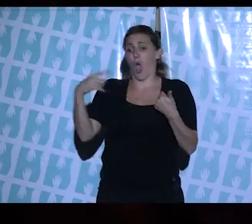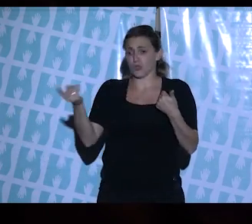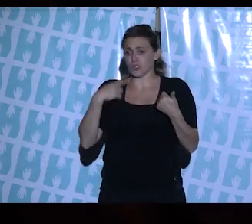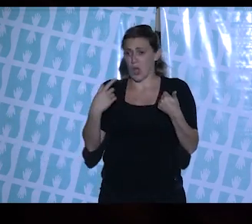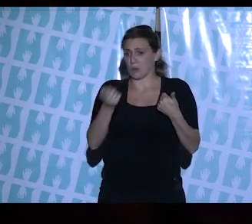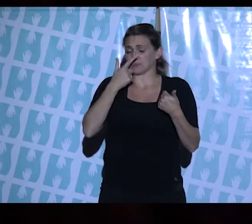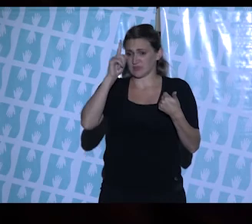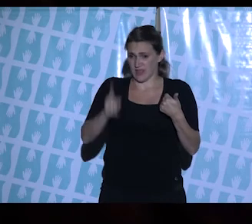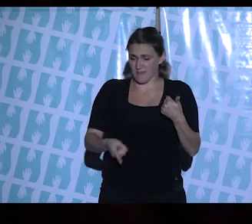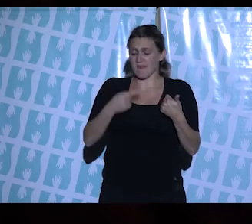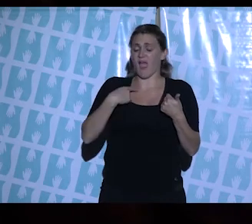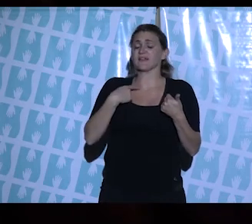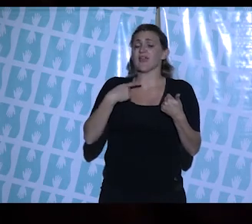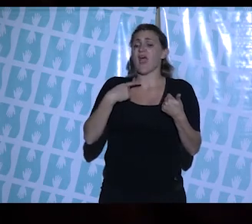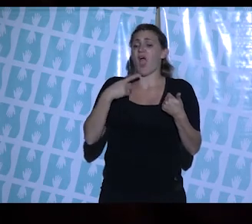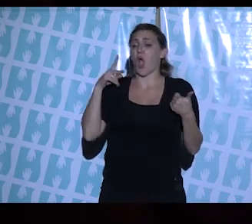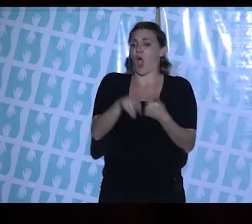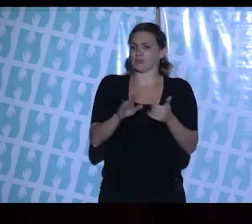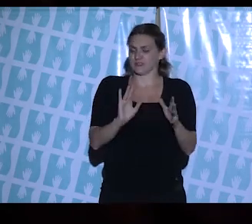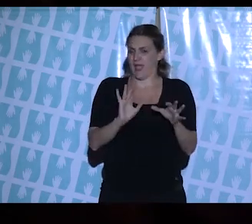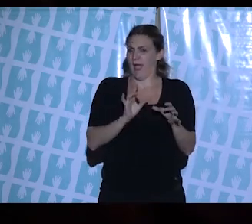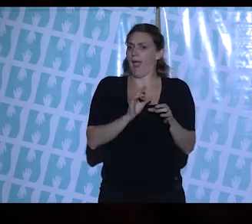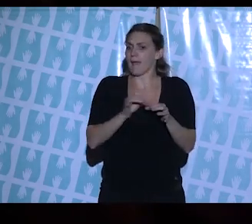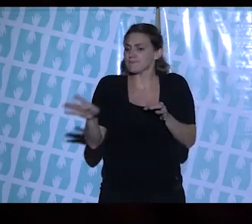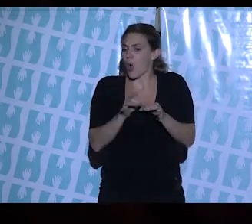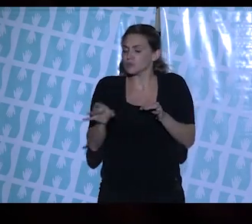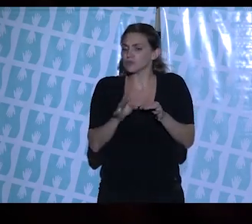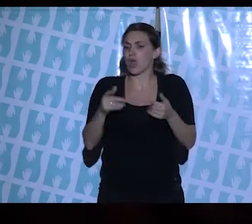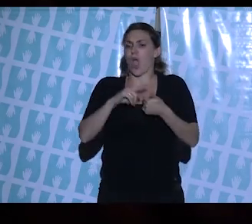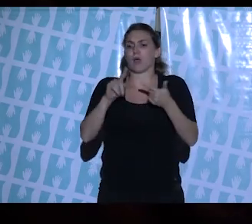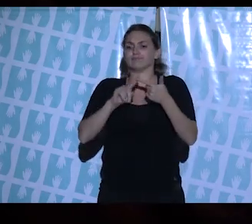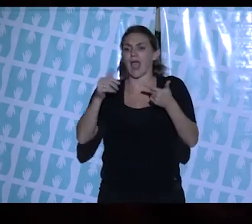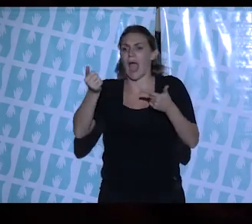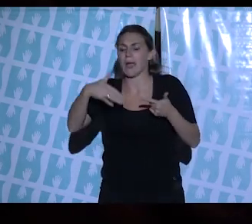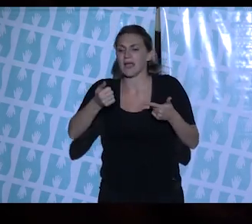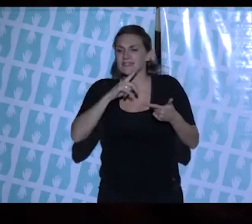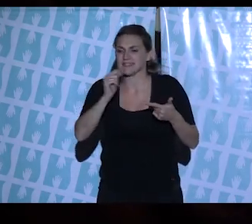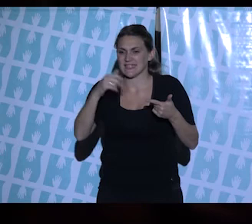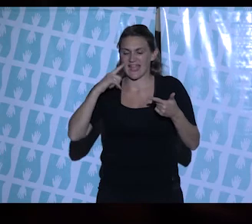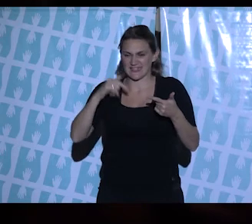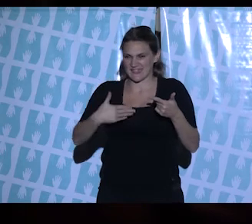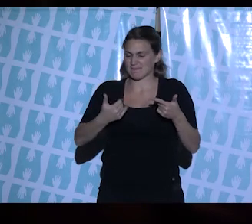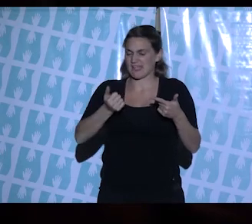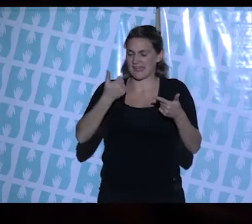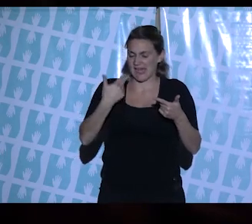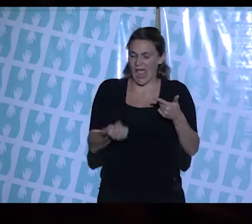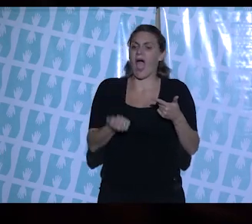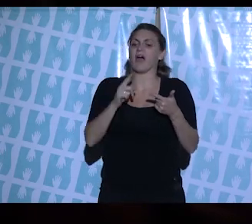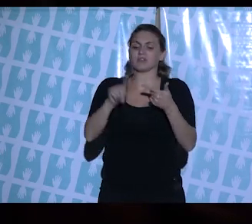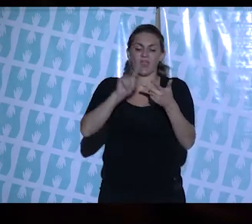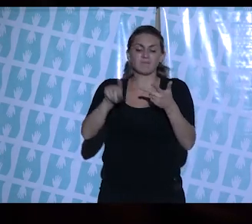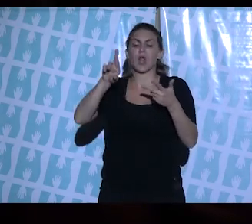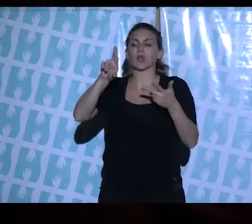sedegilina y la rasagilina, tenemos la amantadina, tenemos los agonistas dopaminérgicos como el pramipexol,